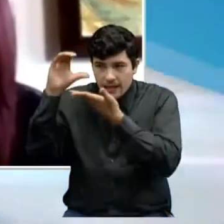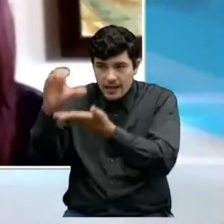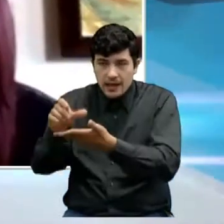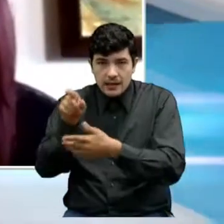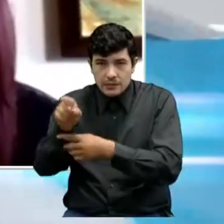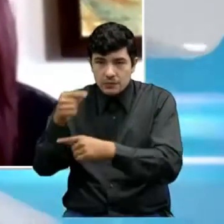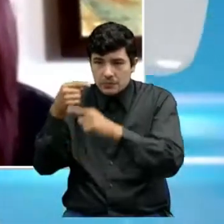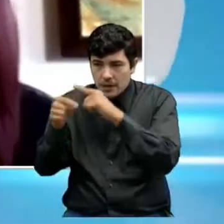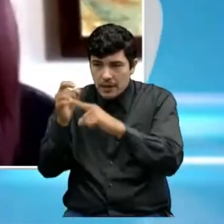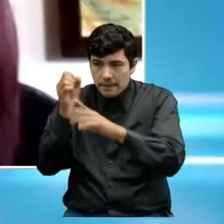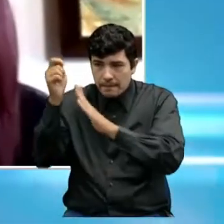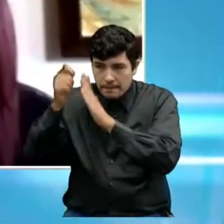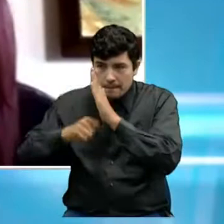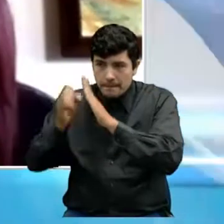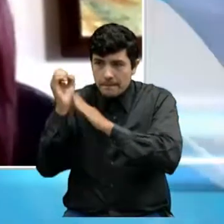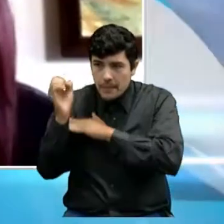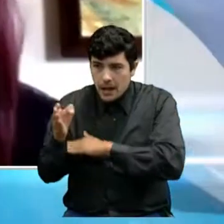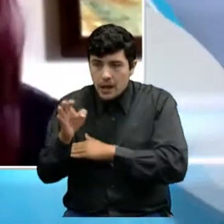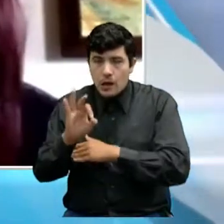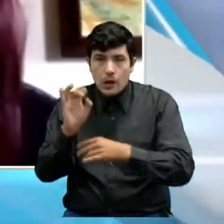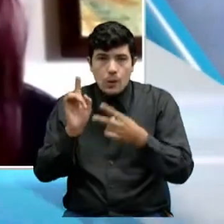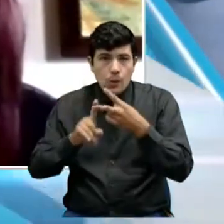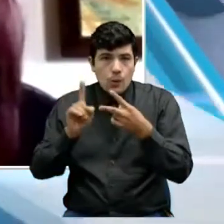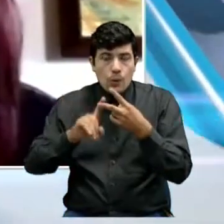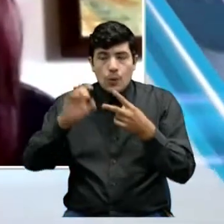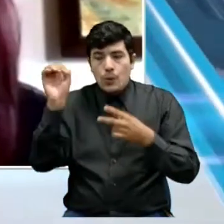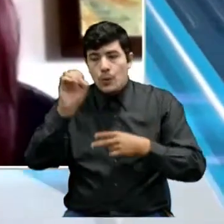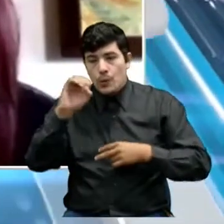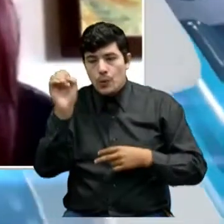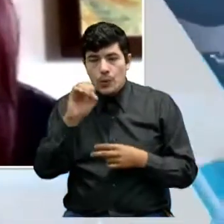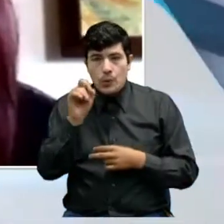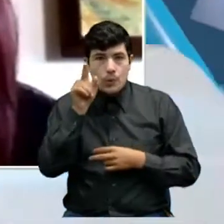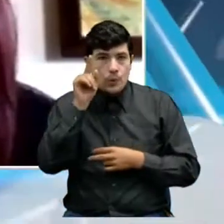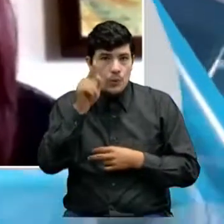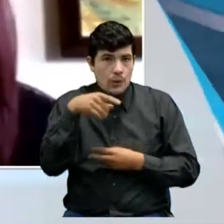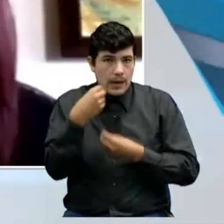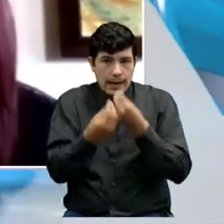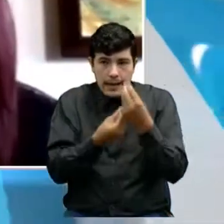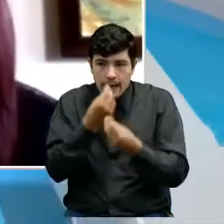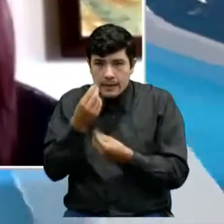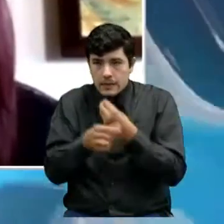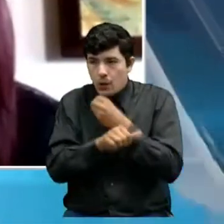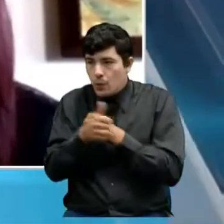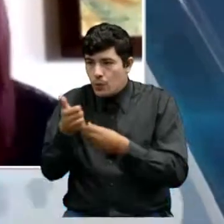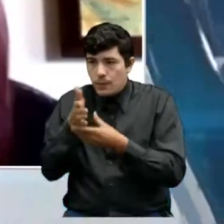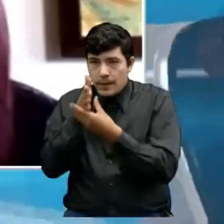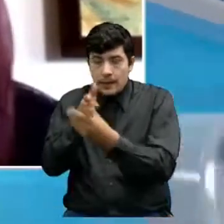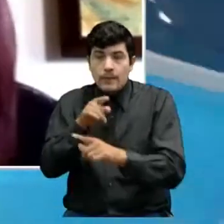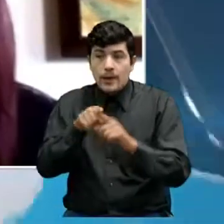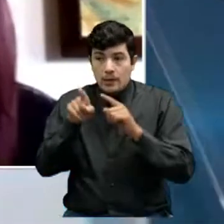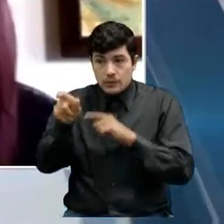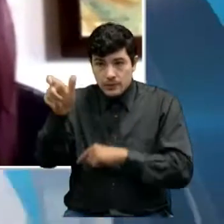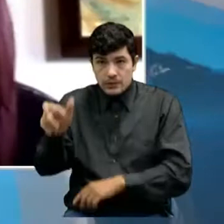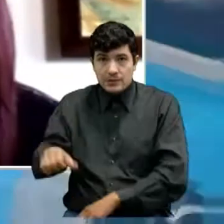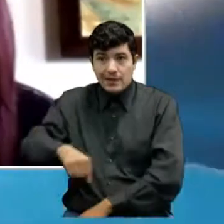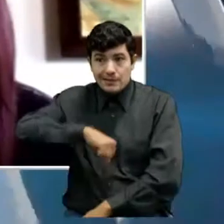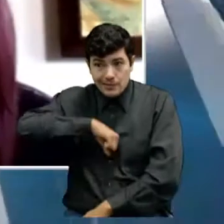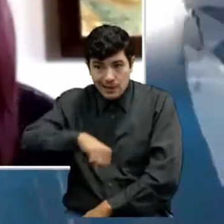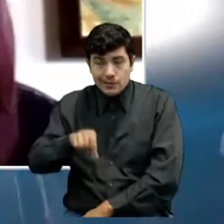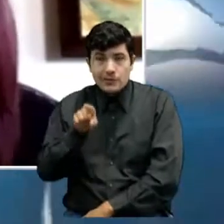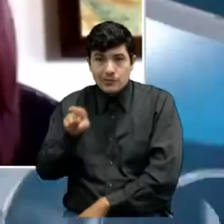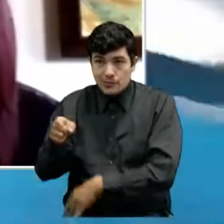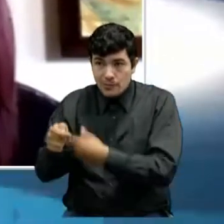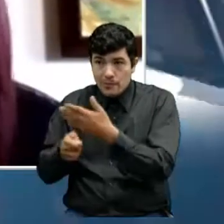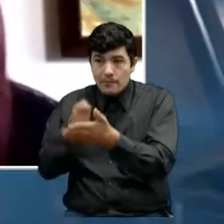de su cuenta de nómina o si se lo realiza pues a través de otro medio. Pero él tiene derecho a que le paguen su